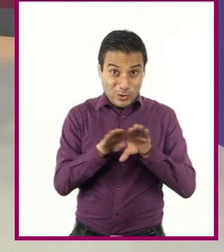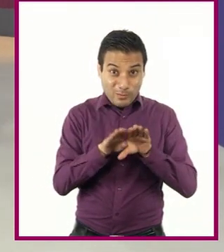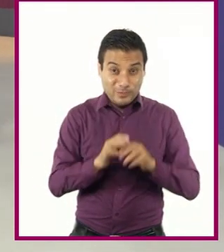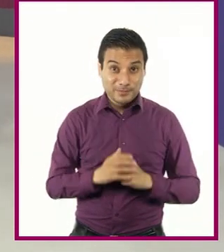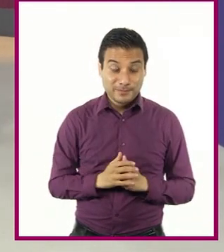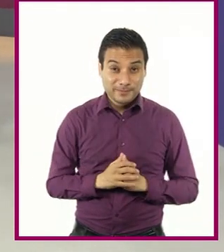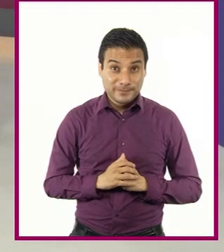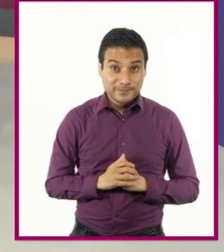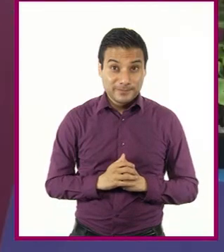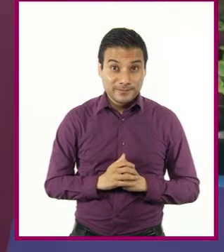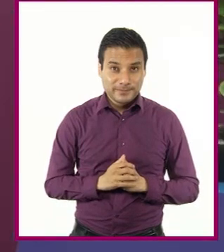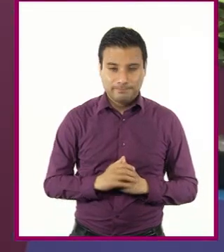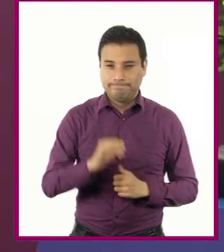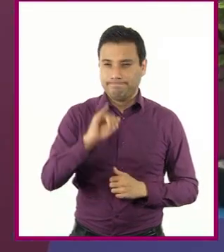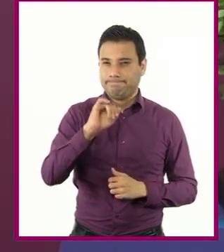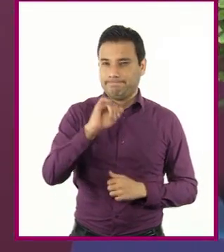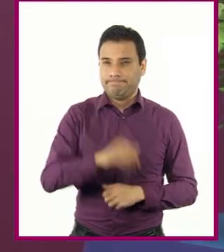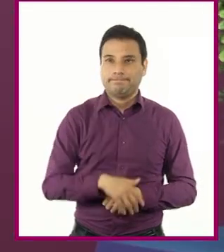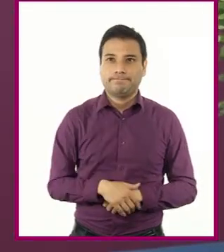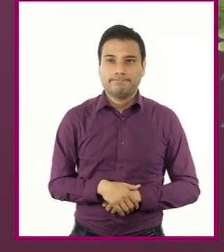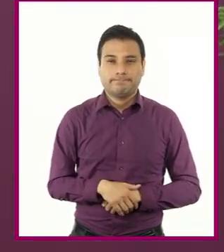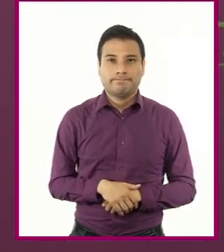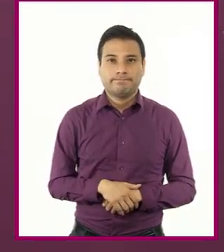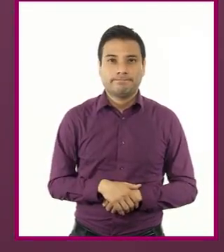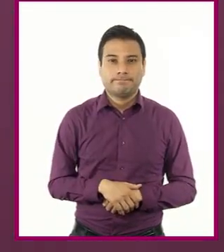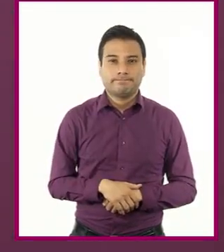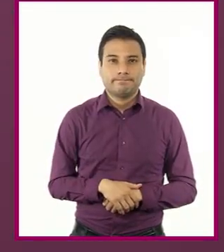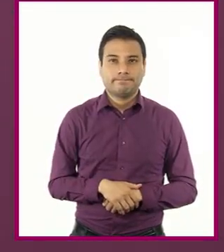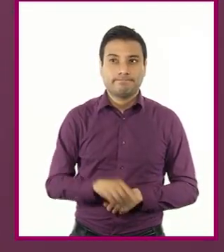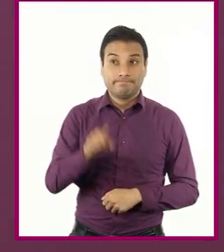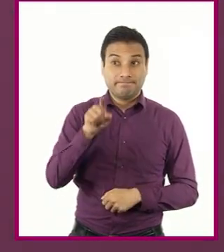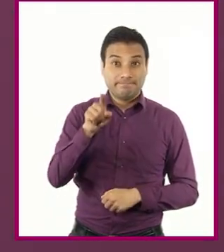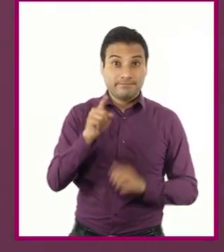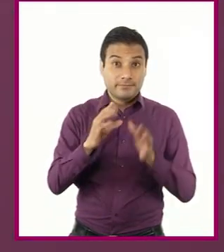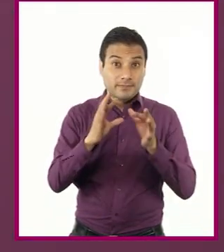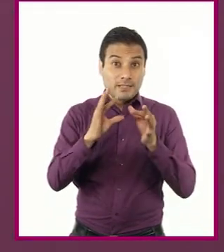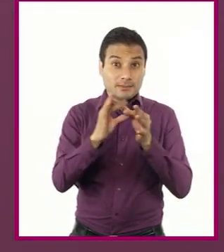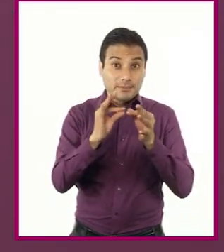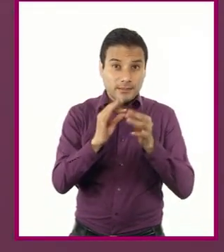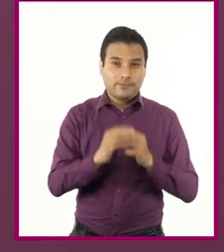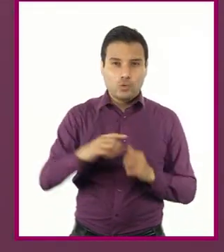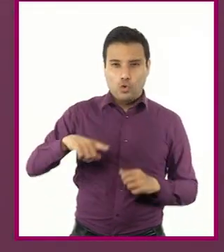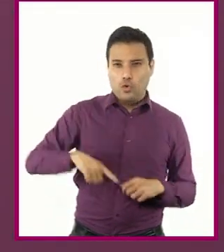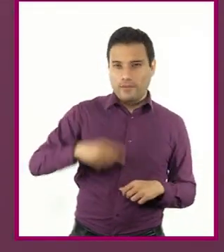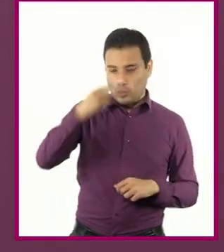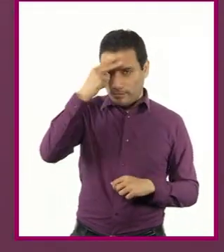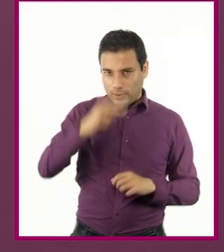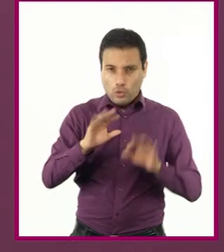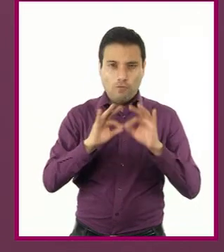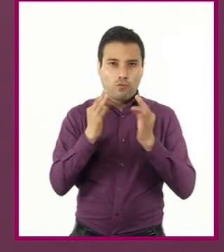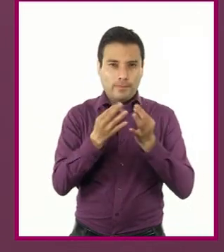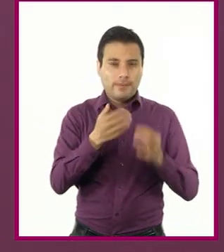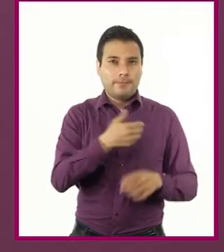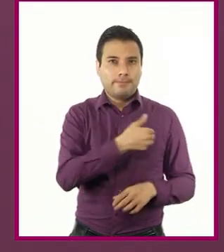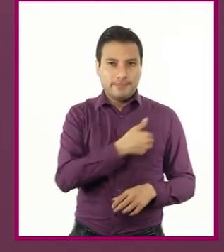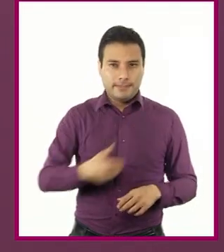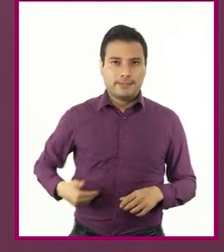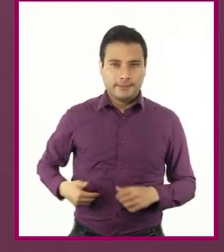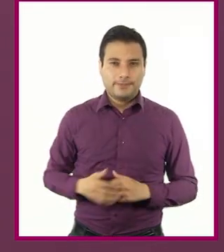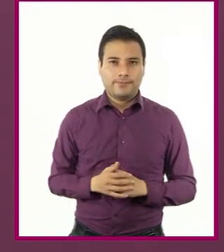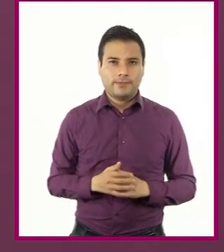Claro. Nos explicaron que México es presidencialista y la jefatura es temporal, porque se